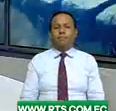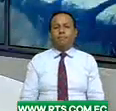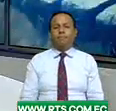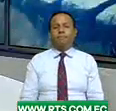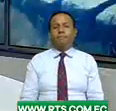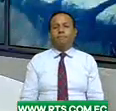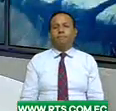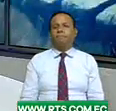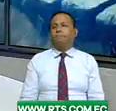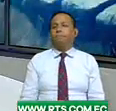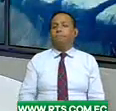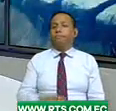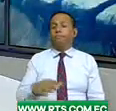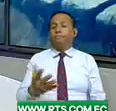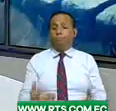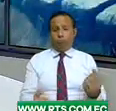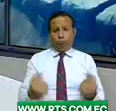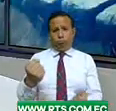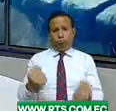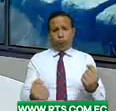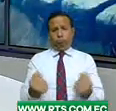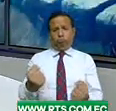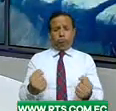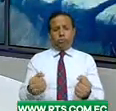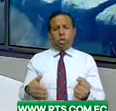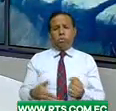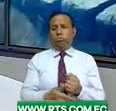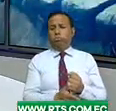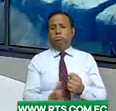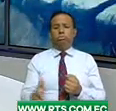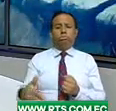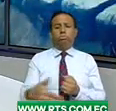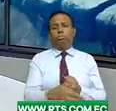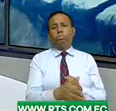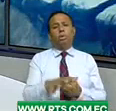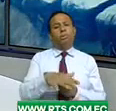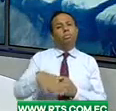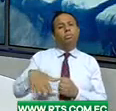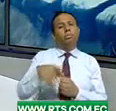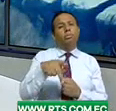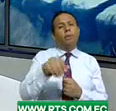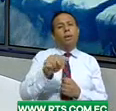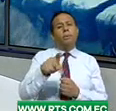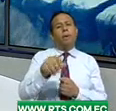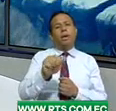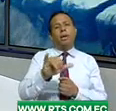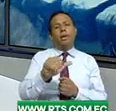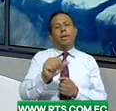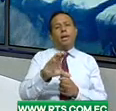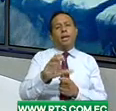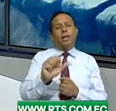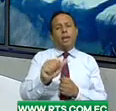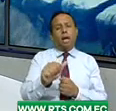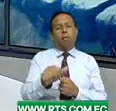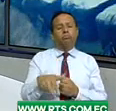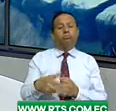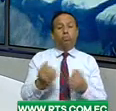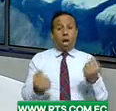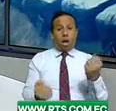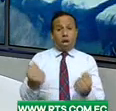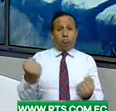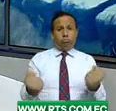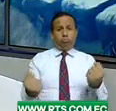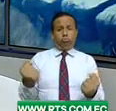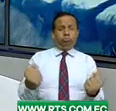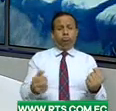El volcamiento de un camión en la vía Papayacta puso al descubierto que transportaba más de media tonelada de